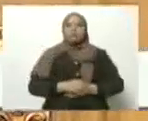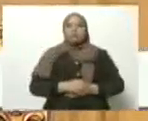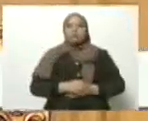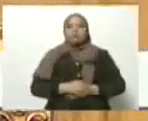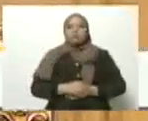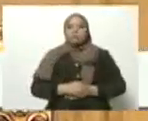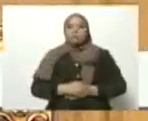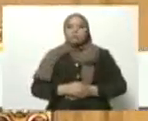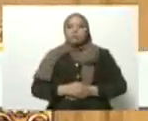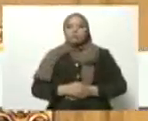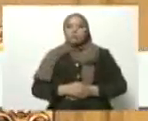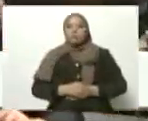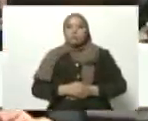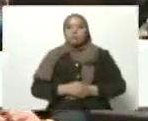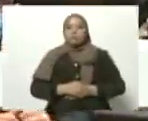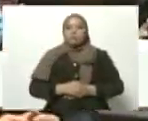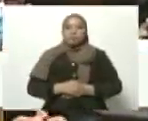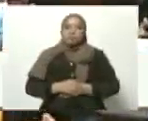que ha hecho